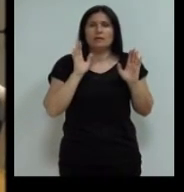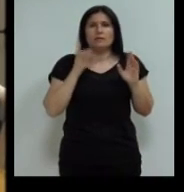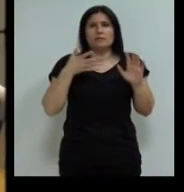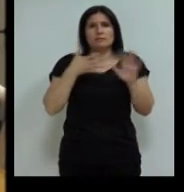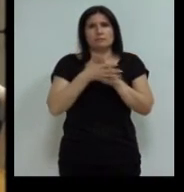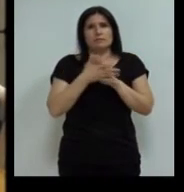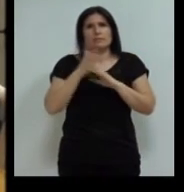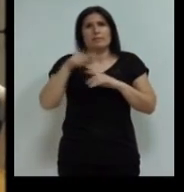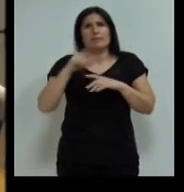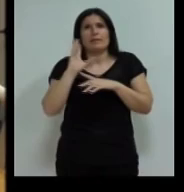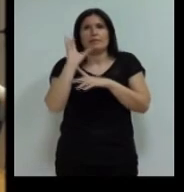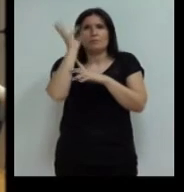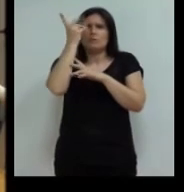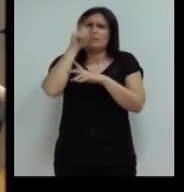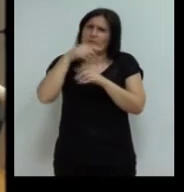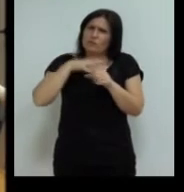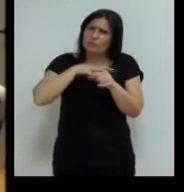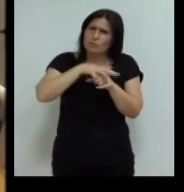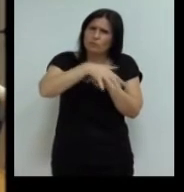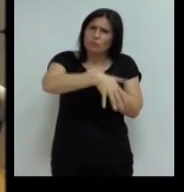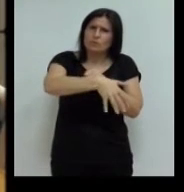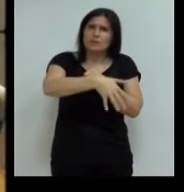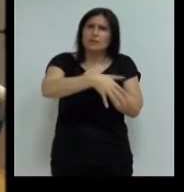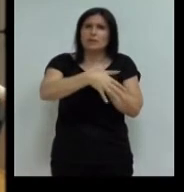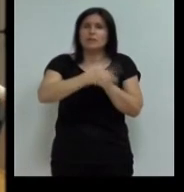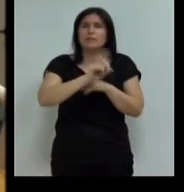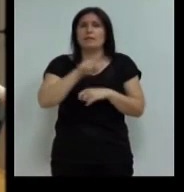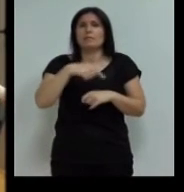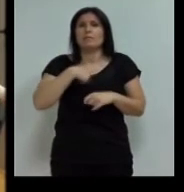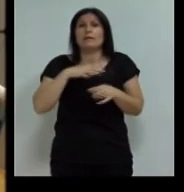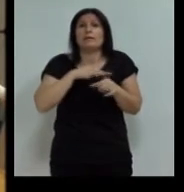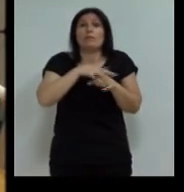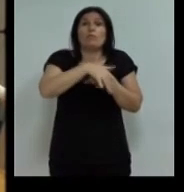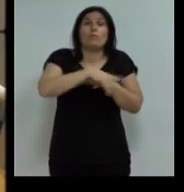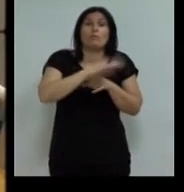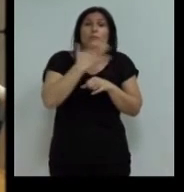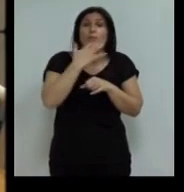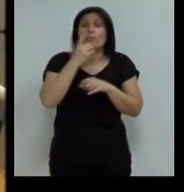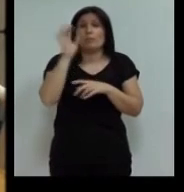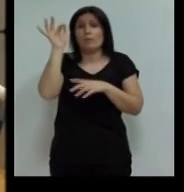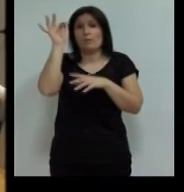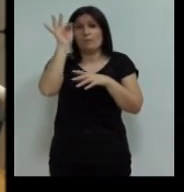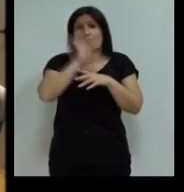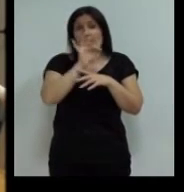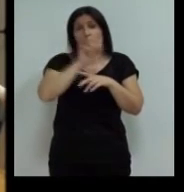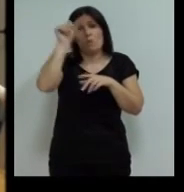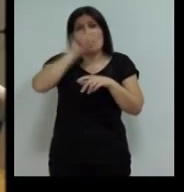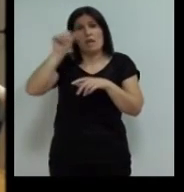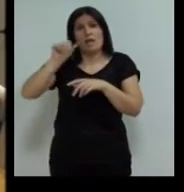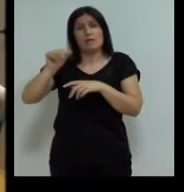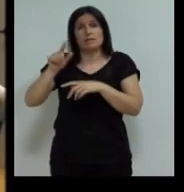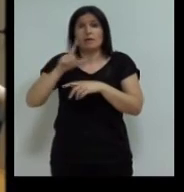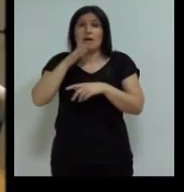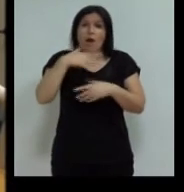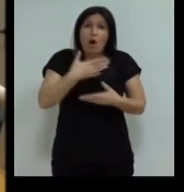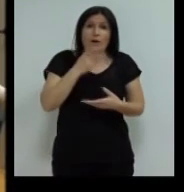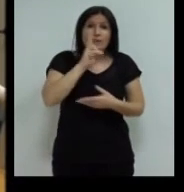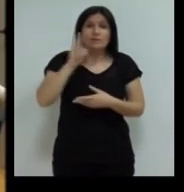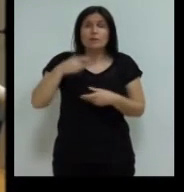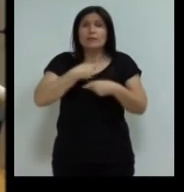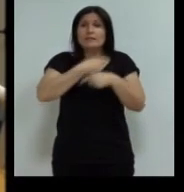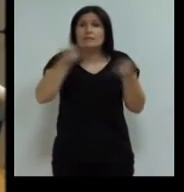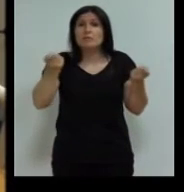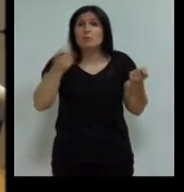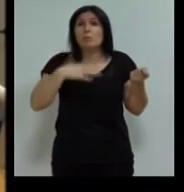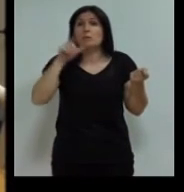La climatología influye también. Y a lo mejor influye que las películas que se están poniendo ahora mismo en distribución no